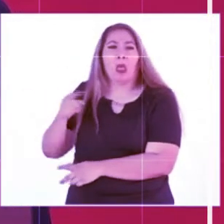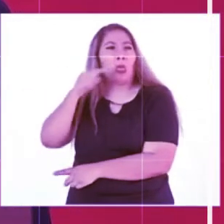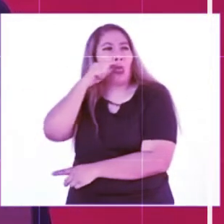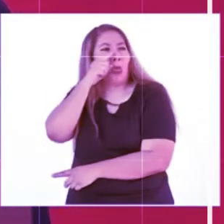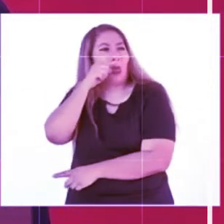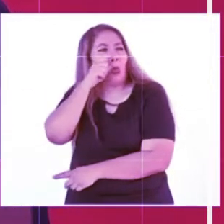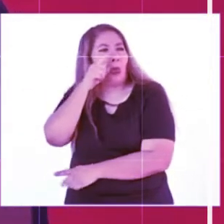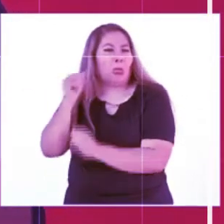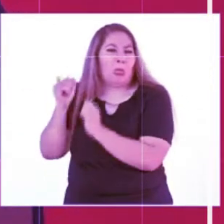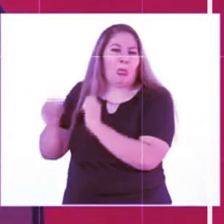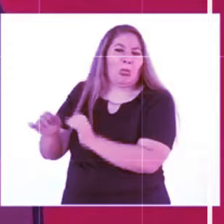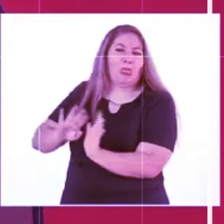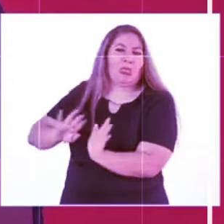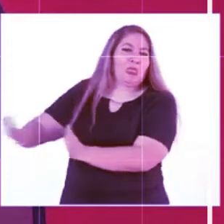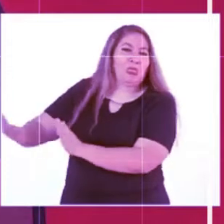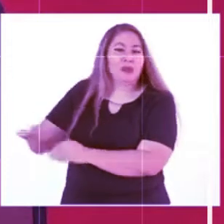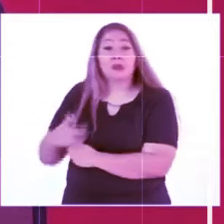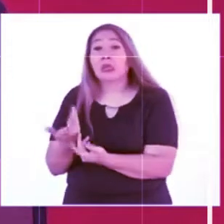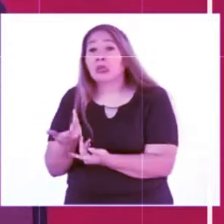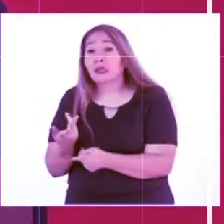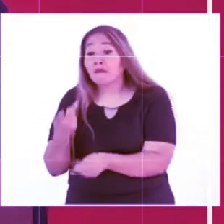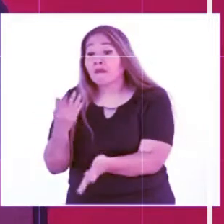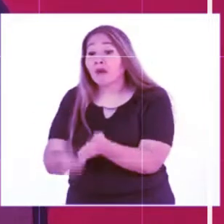individualistas y que carecían